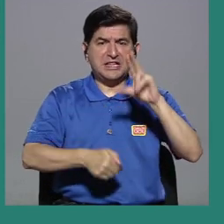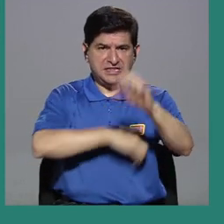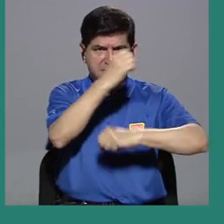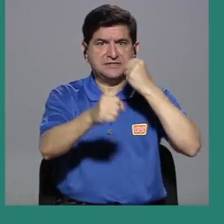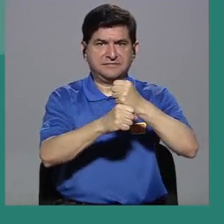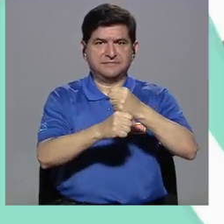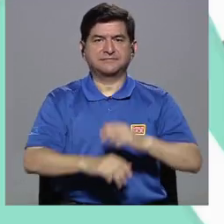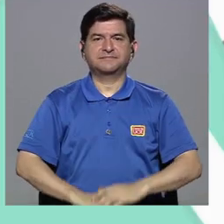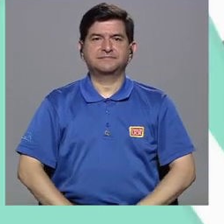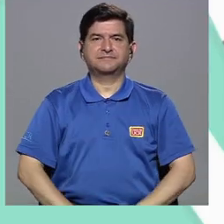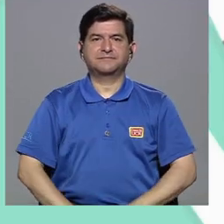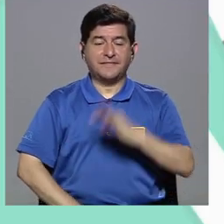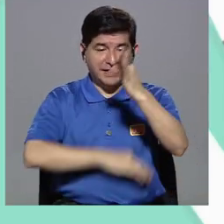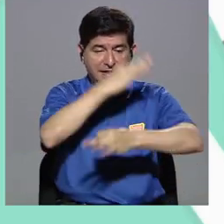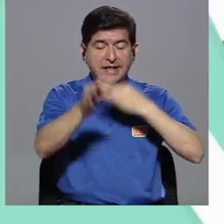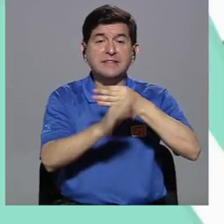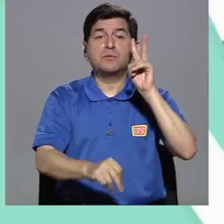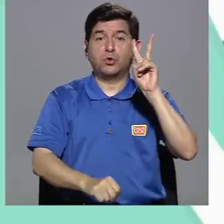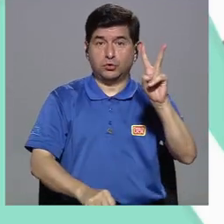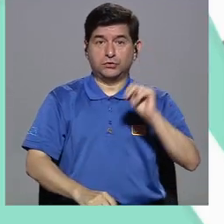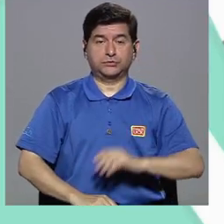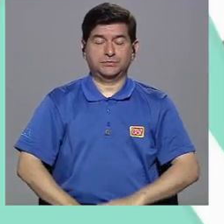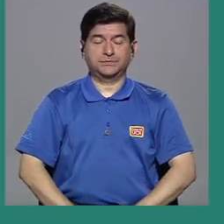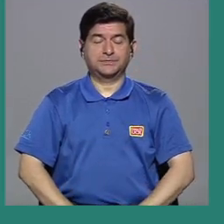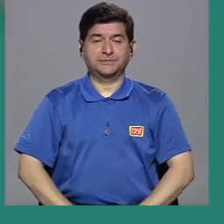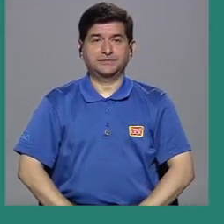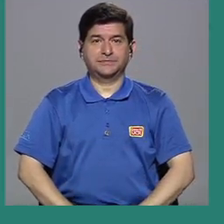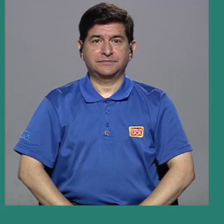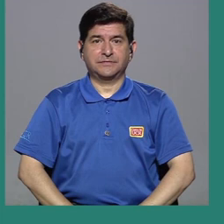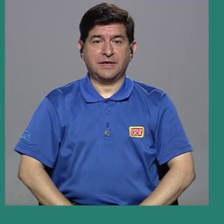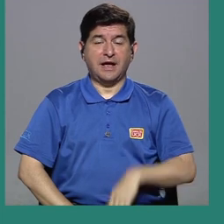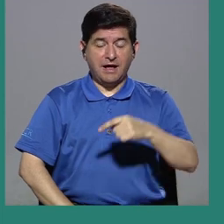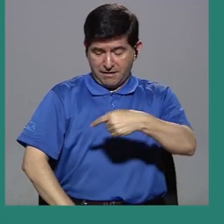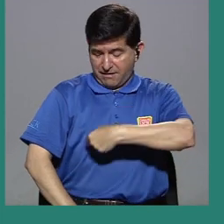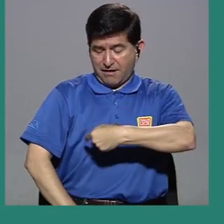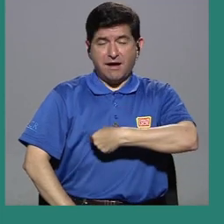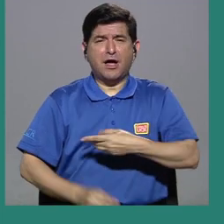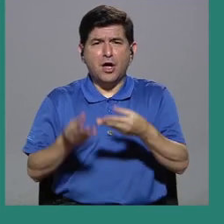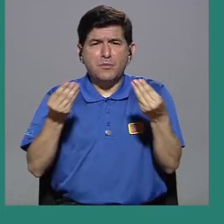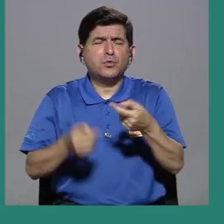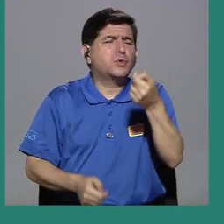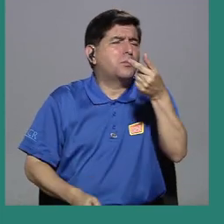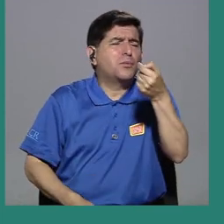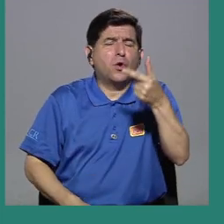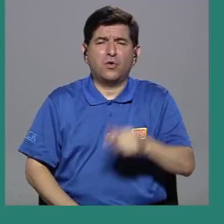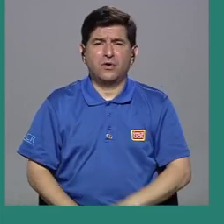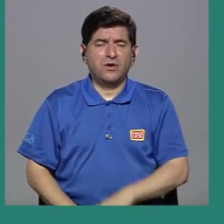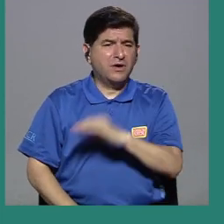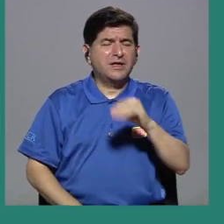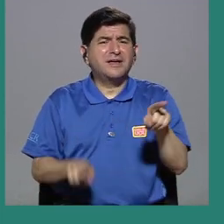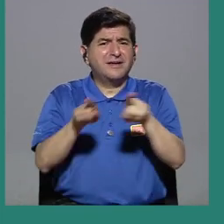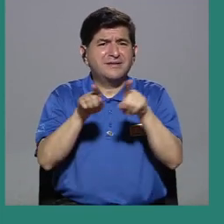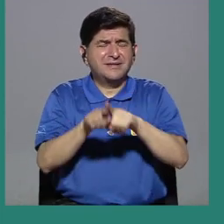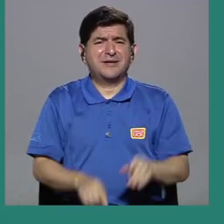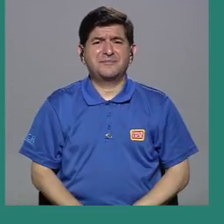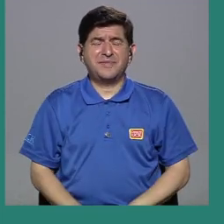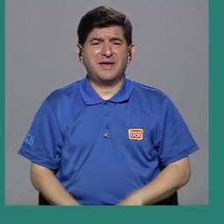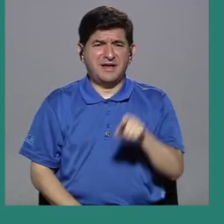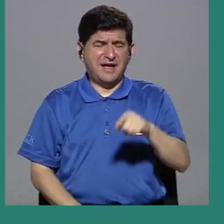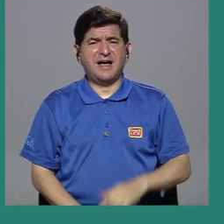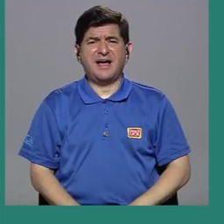30 años diabetes tipo 2 es cuando el páncreas produce poca insulina y además hay